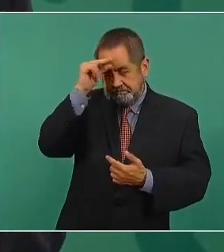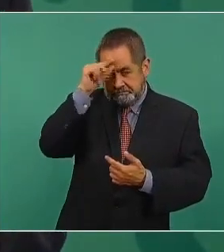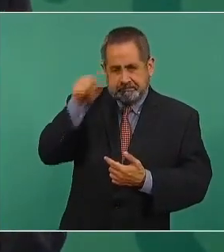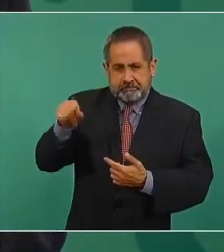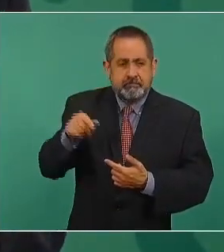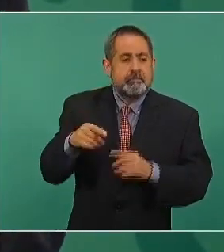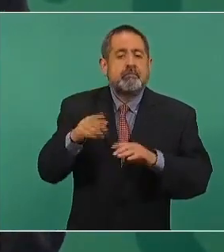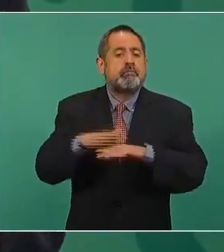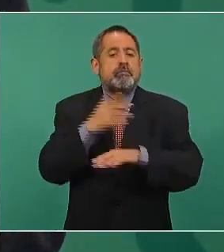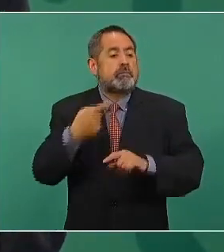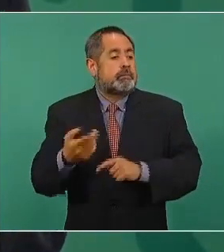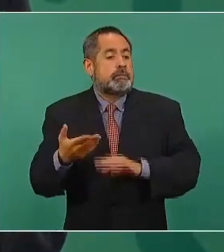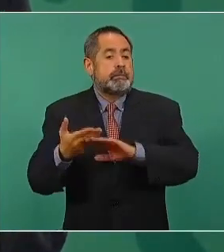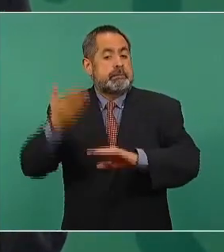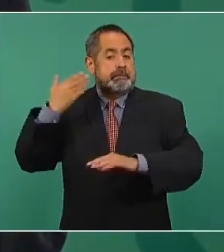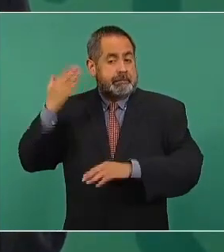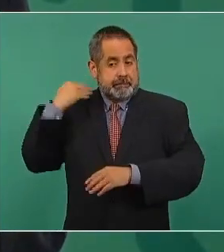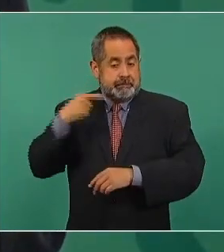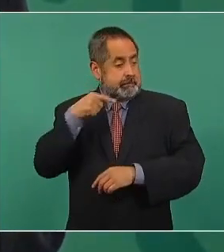rechazado,